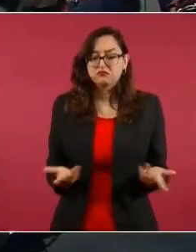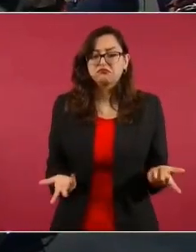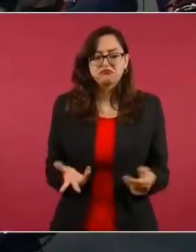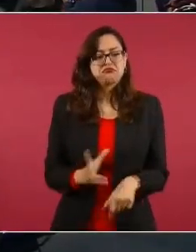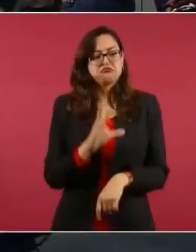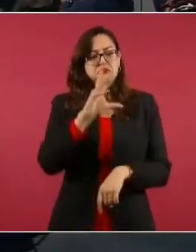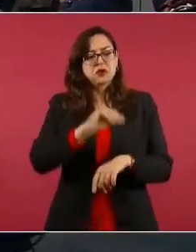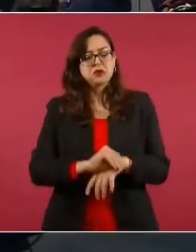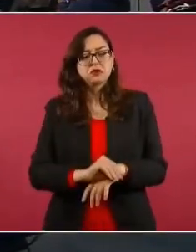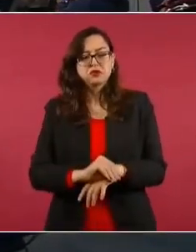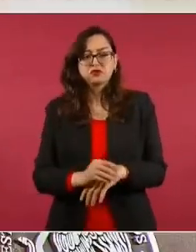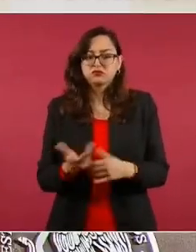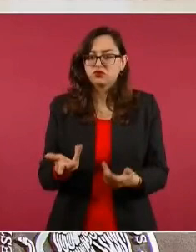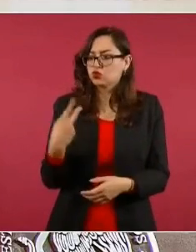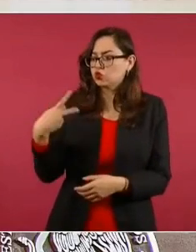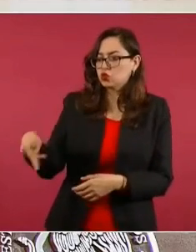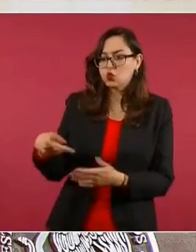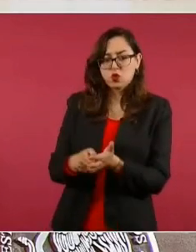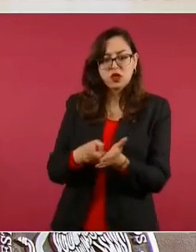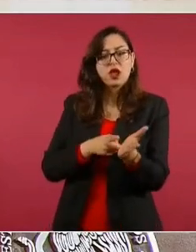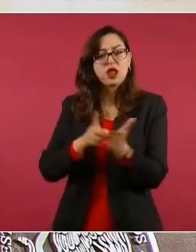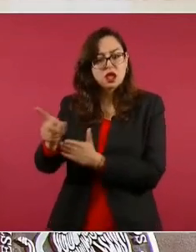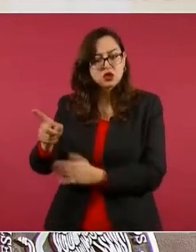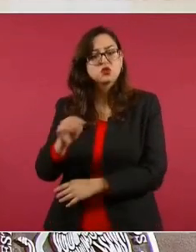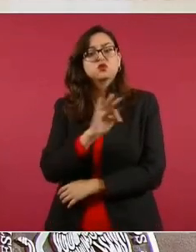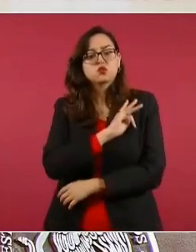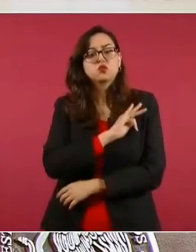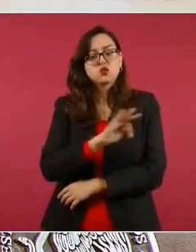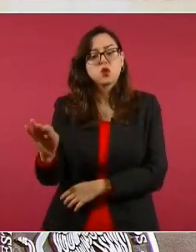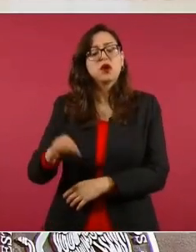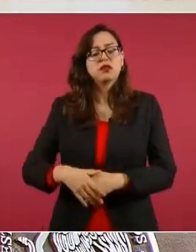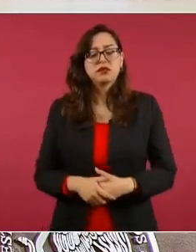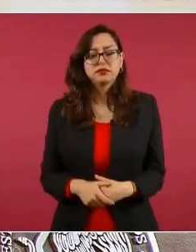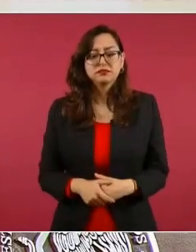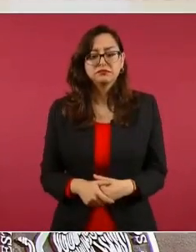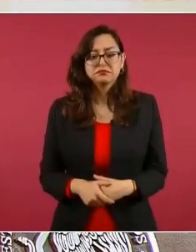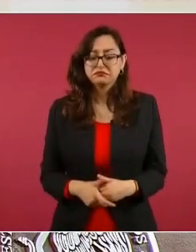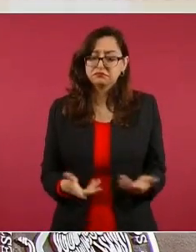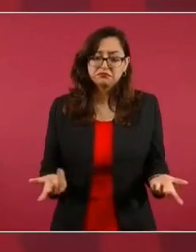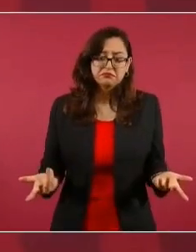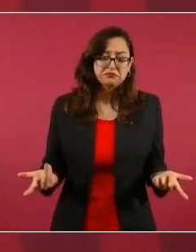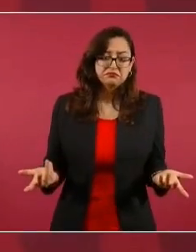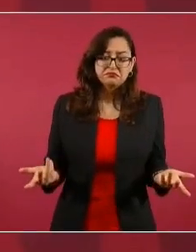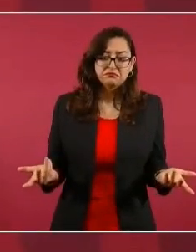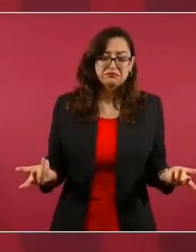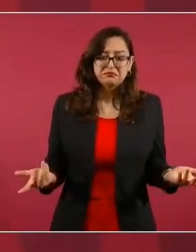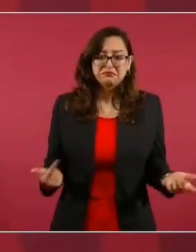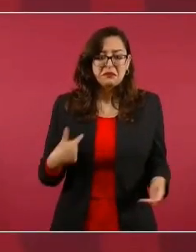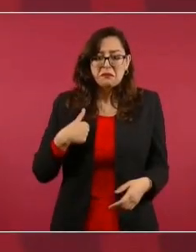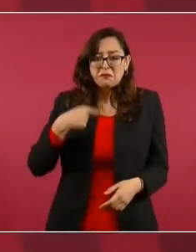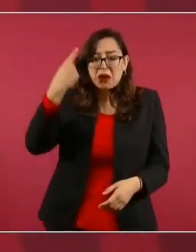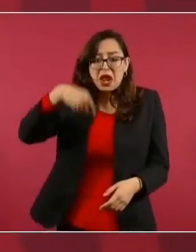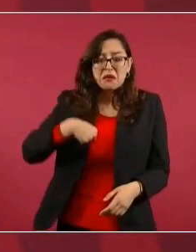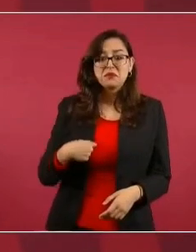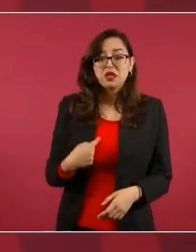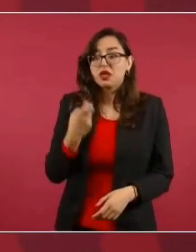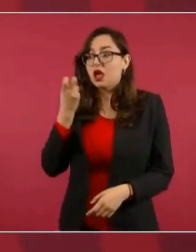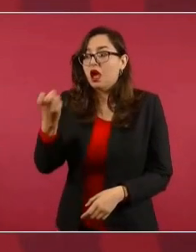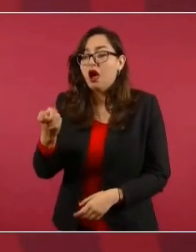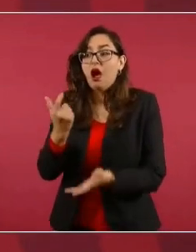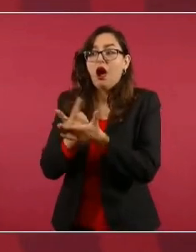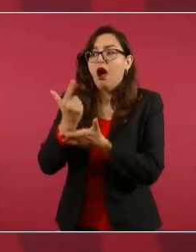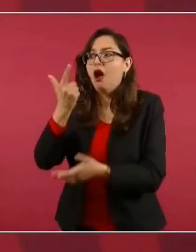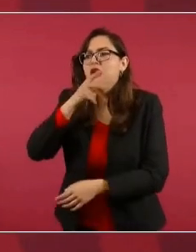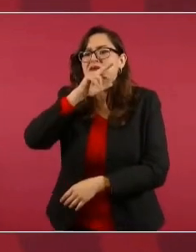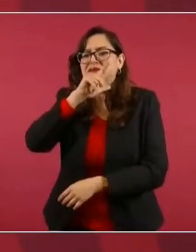entrevista, lo puede hacer. A mí eso me tiene sin cuidado. Yo